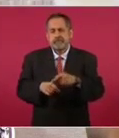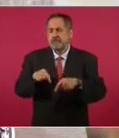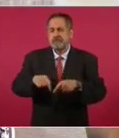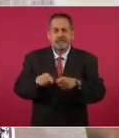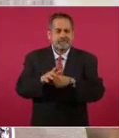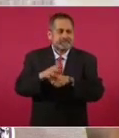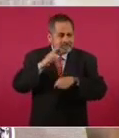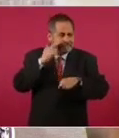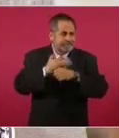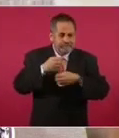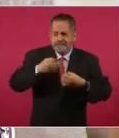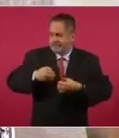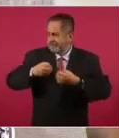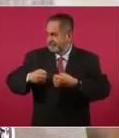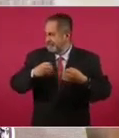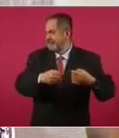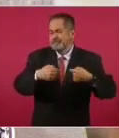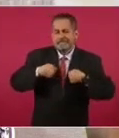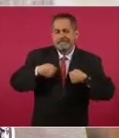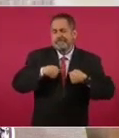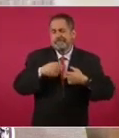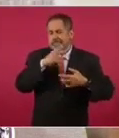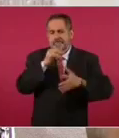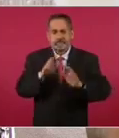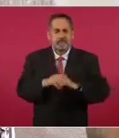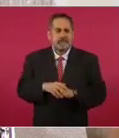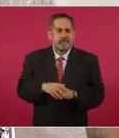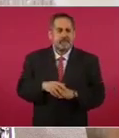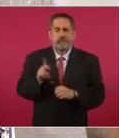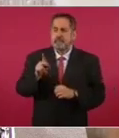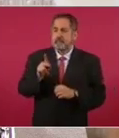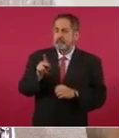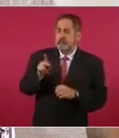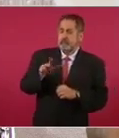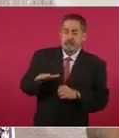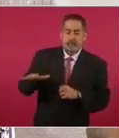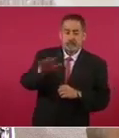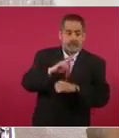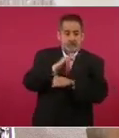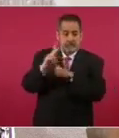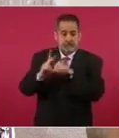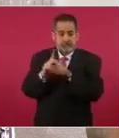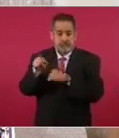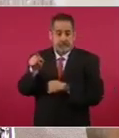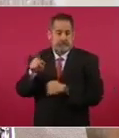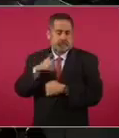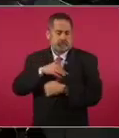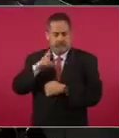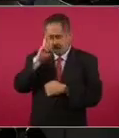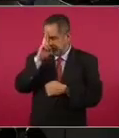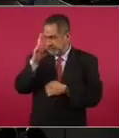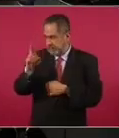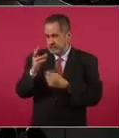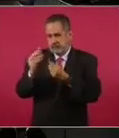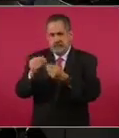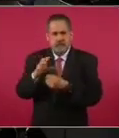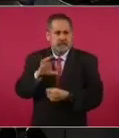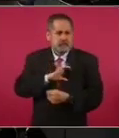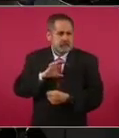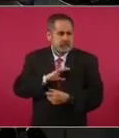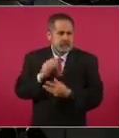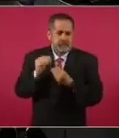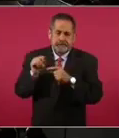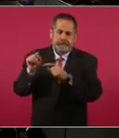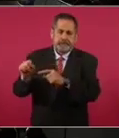bastantes tareas, pero es un pueblo que yo respeto mucho y quiero mucho